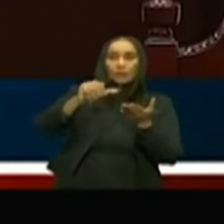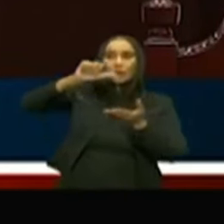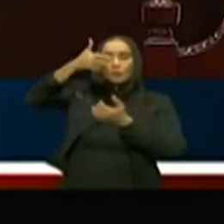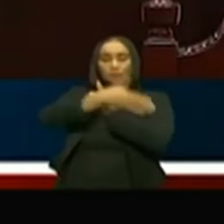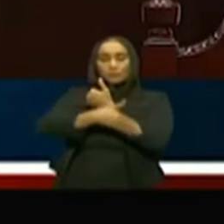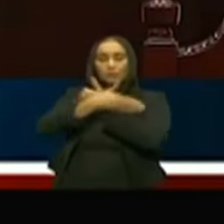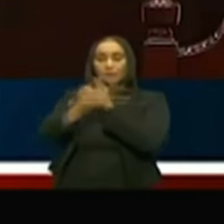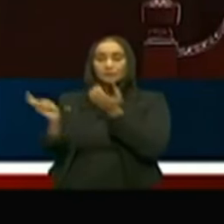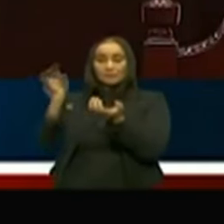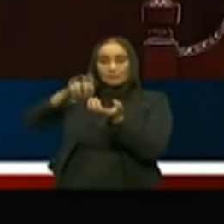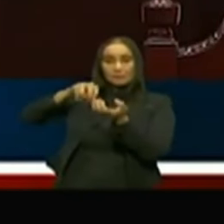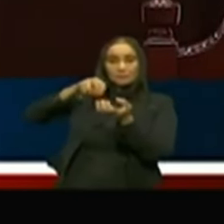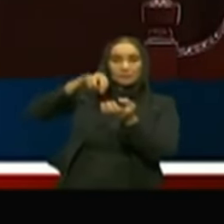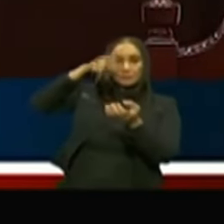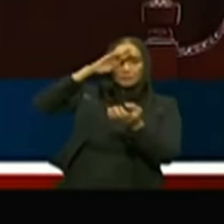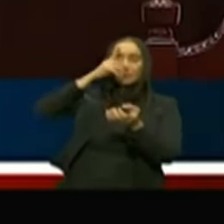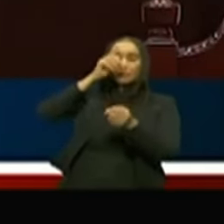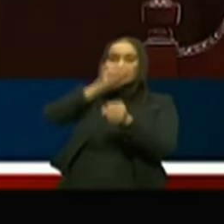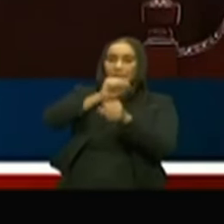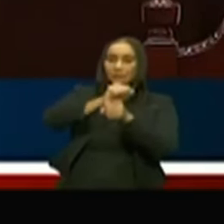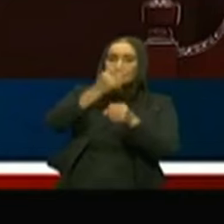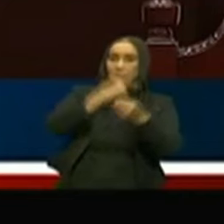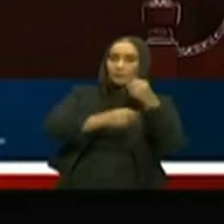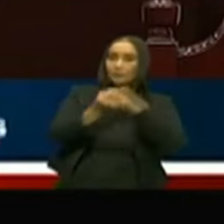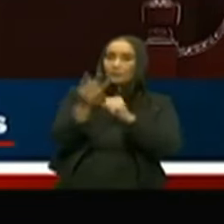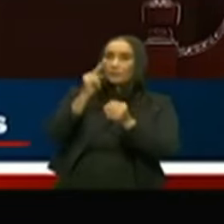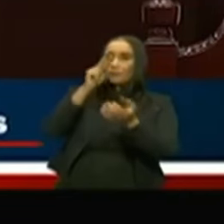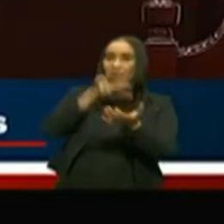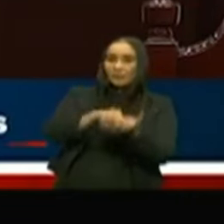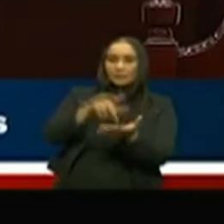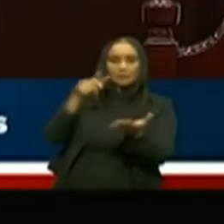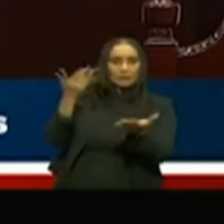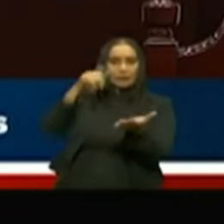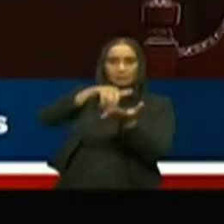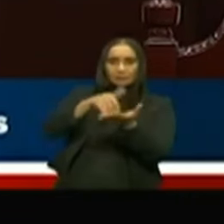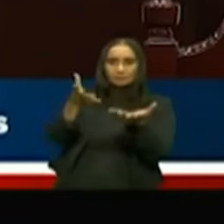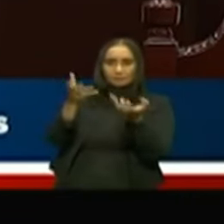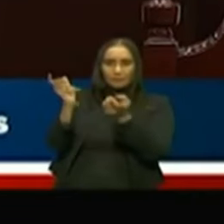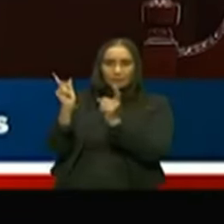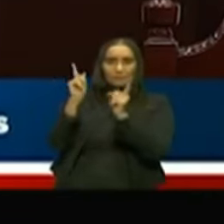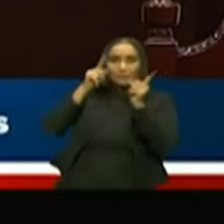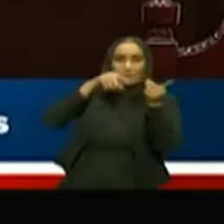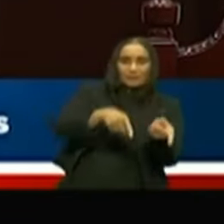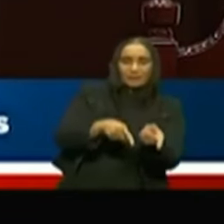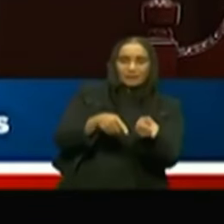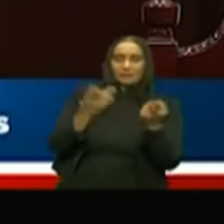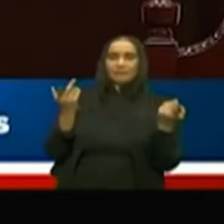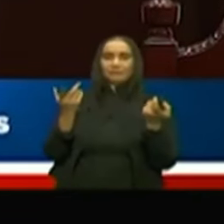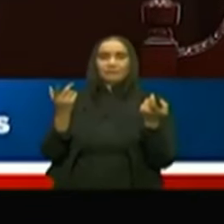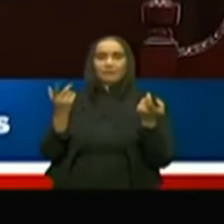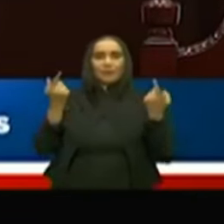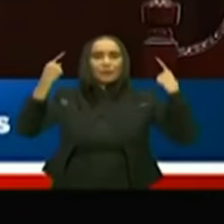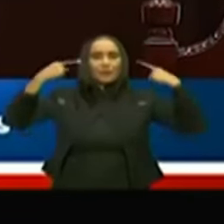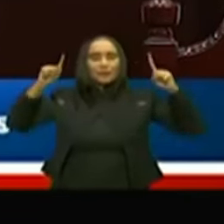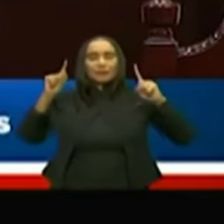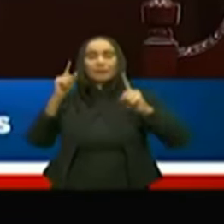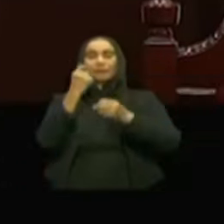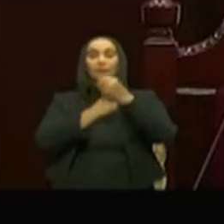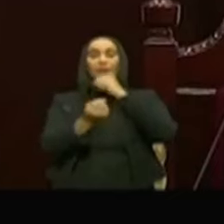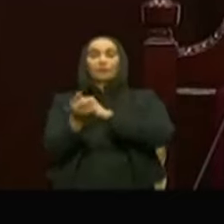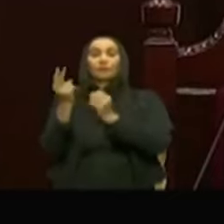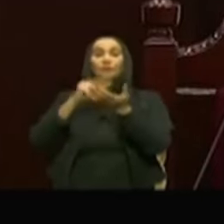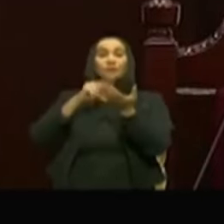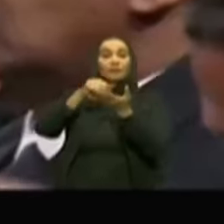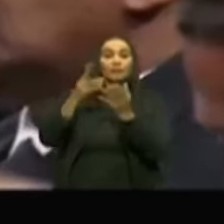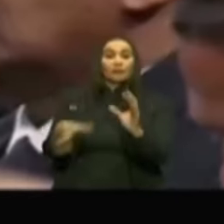extranjera directa del pasado año 2023, rompiendo el récord que ya habíamos alcanzado en el año